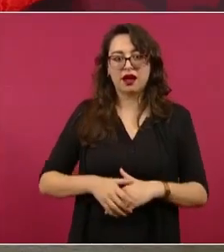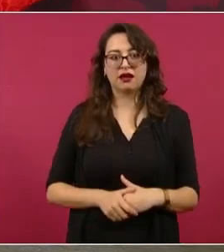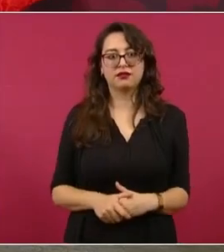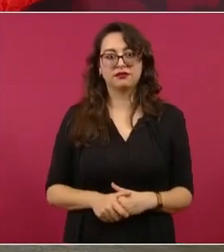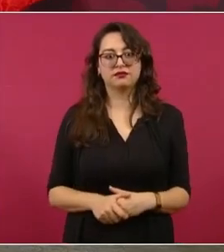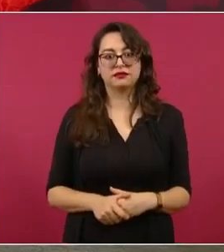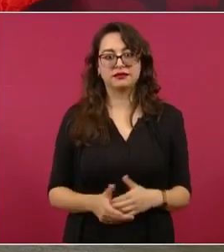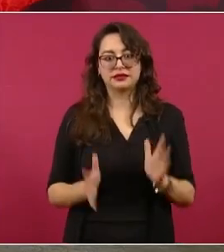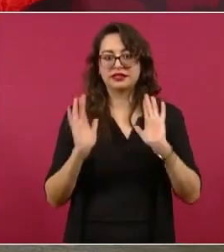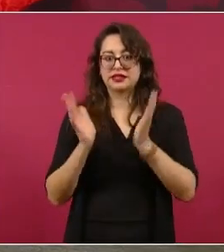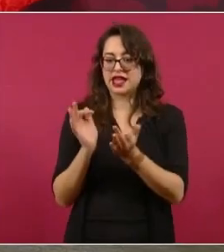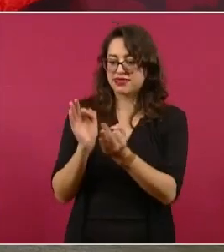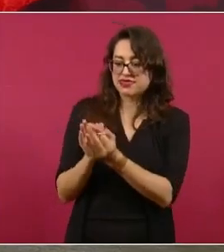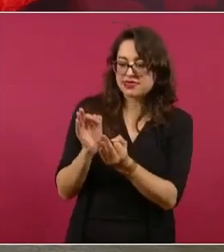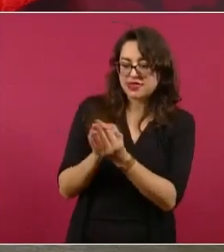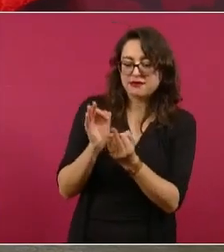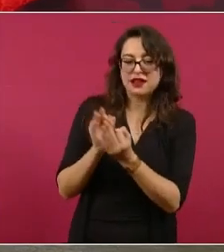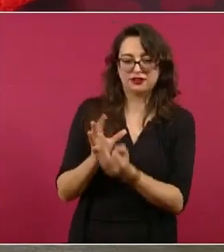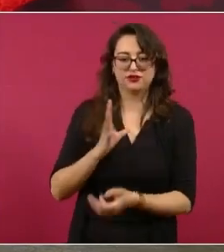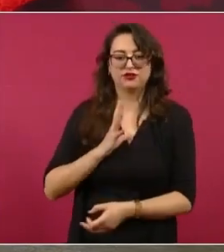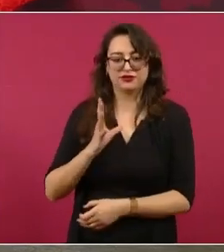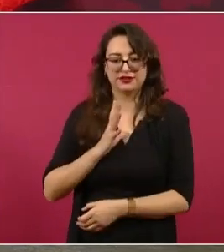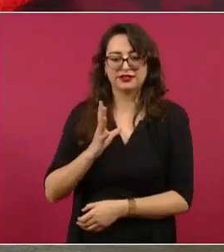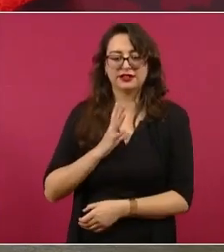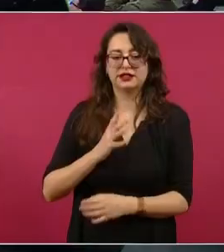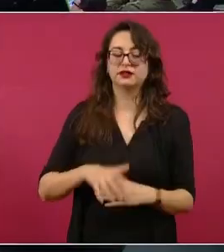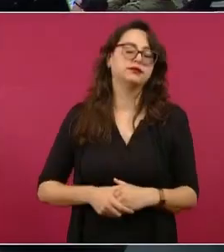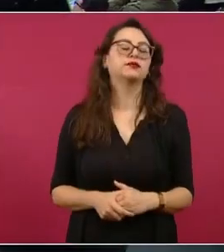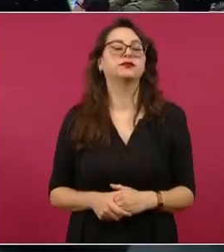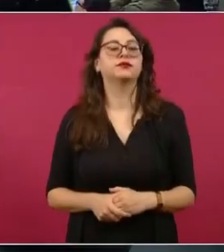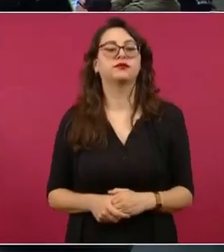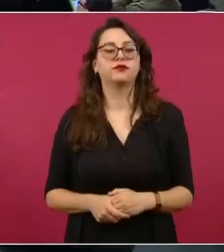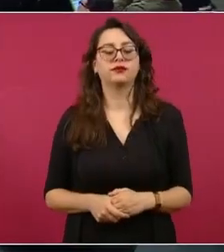Y ya están los tamalitos de chipilín.